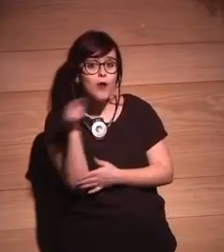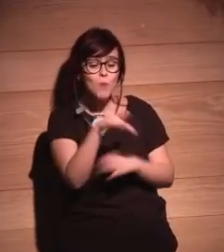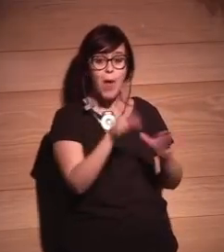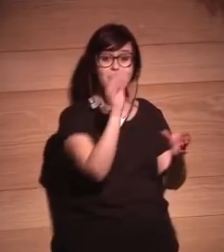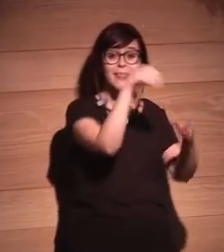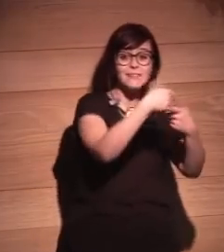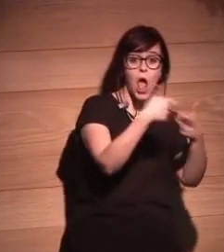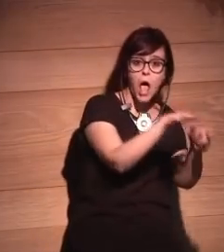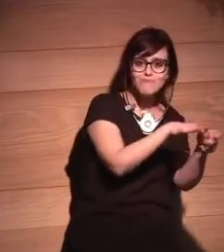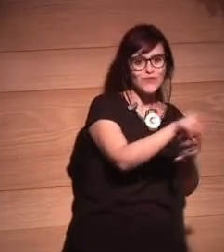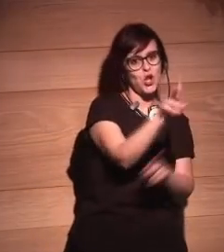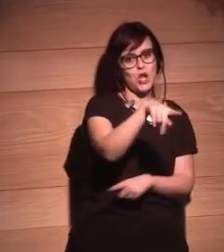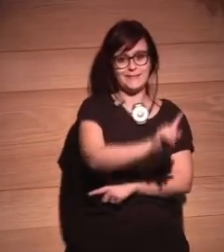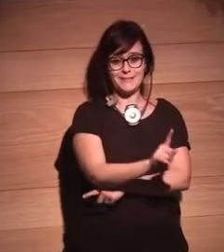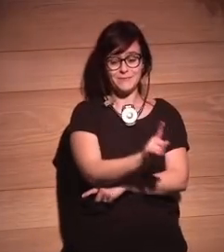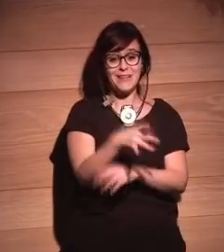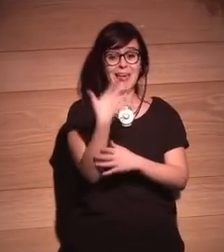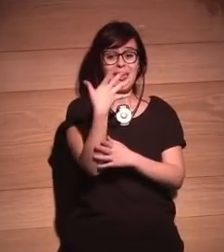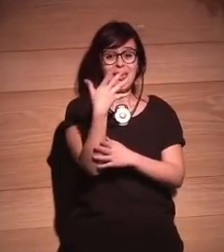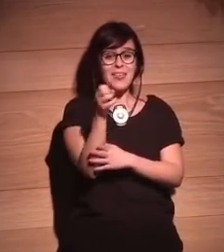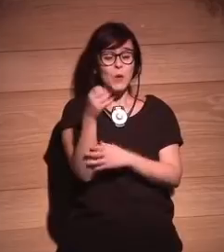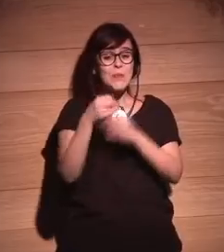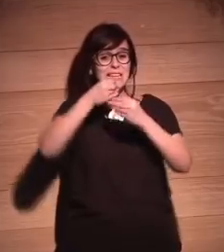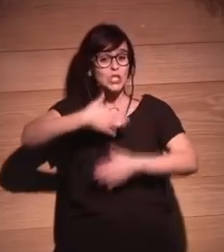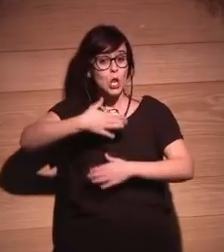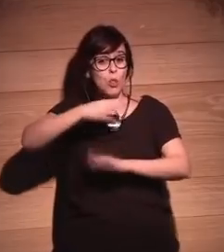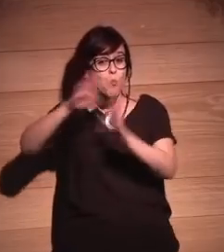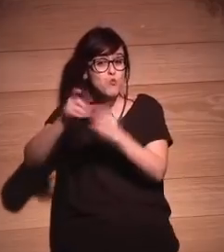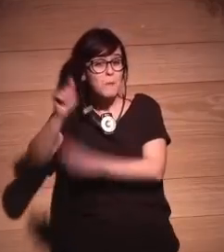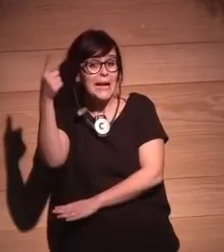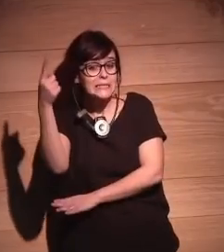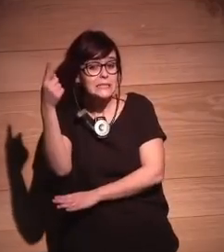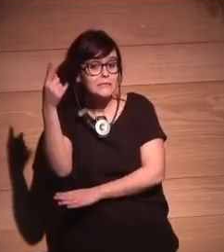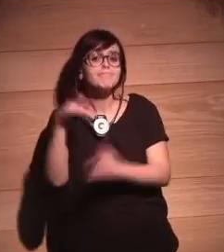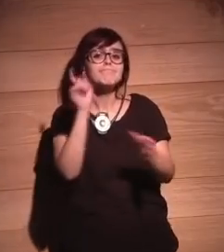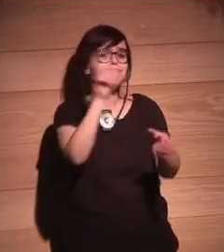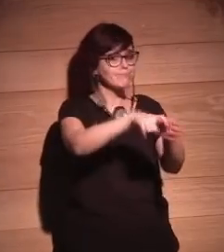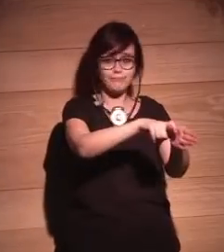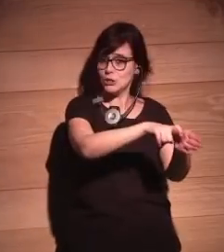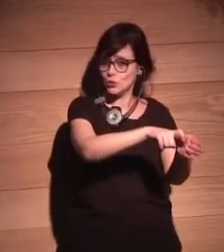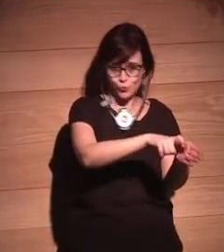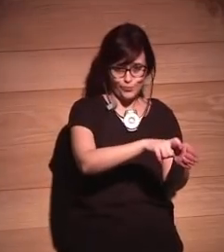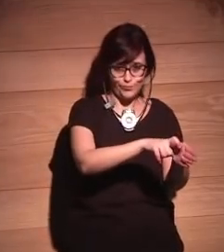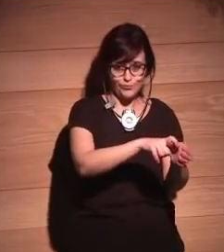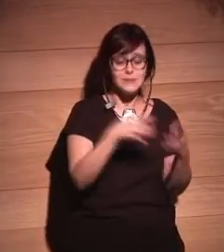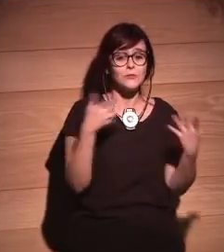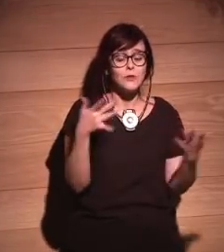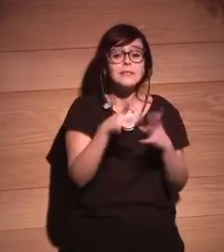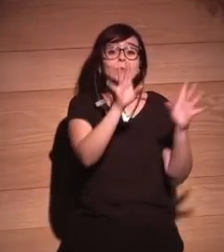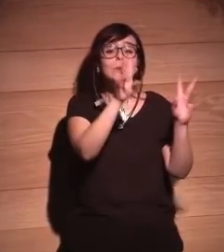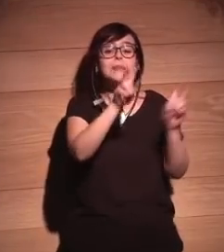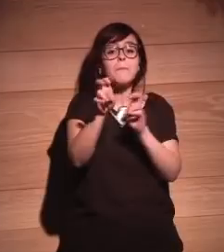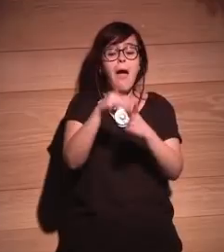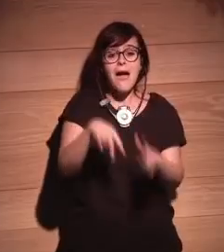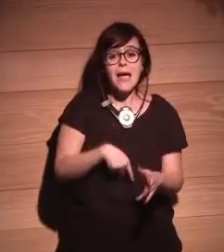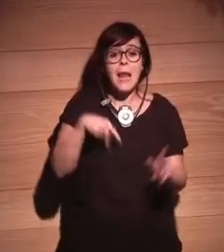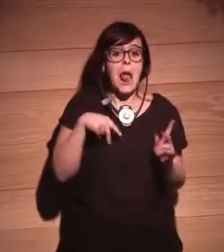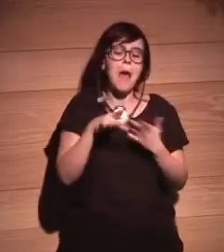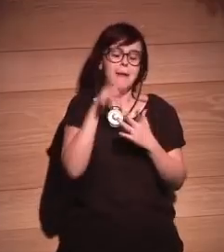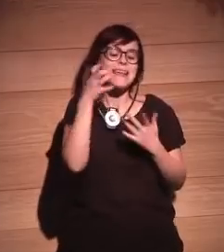comunicación. Quien cuenta las mejores historias del mundo no suele estar entre los medios de comunicación. Insisto, no es un tema general, por